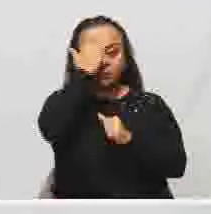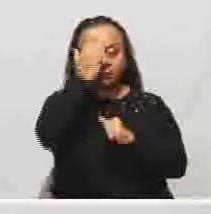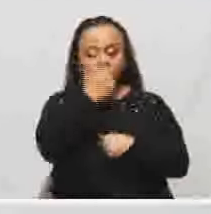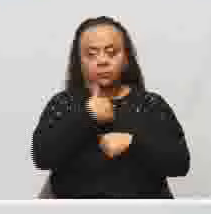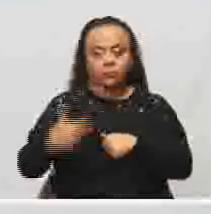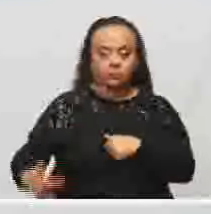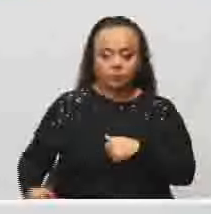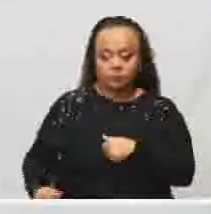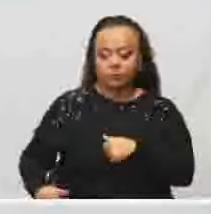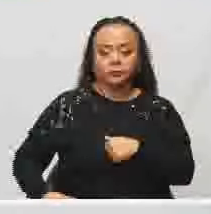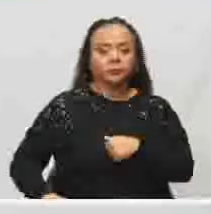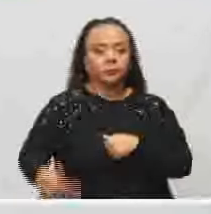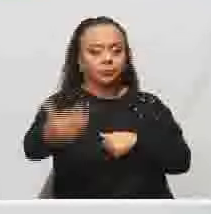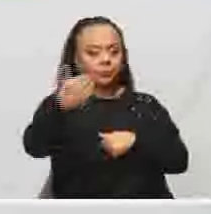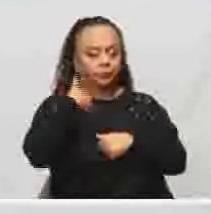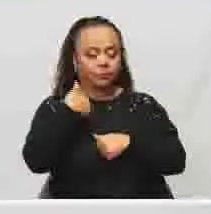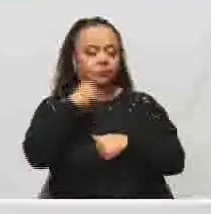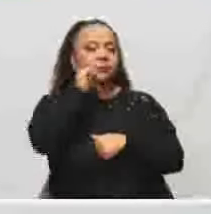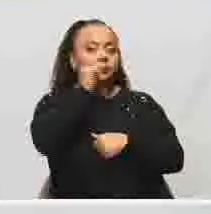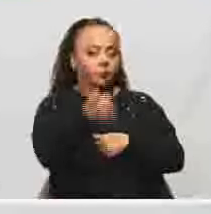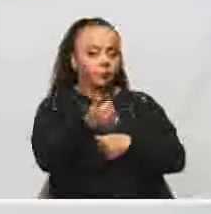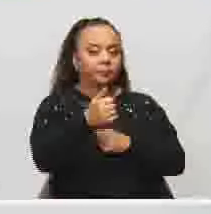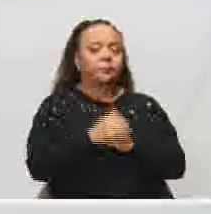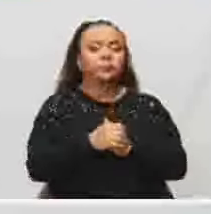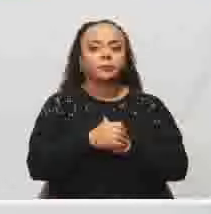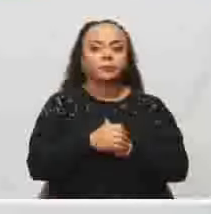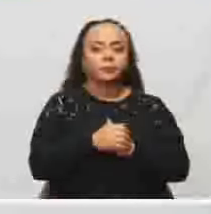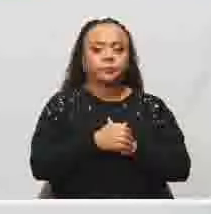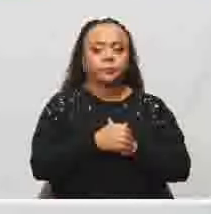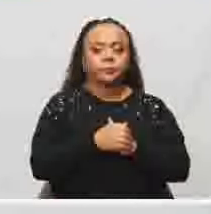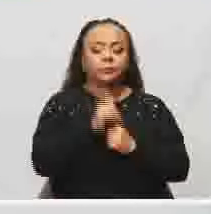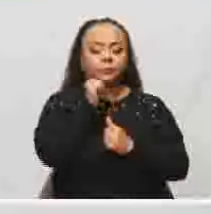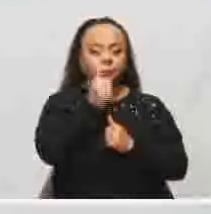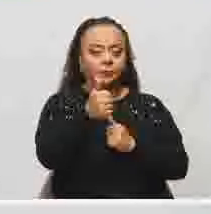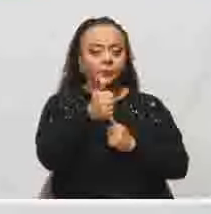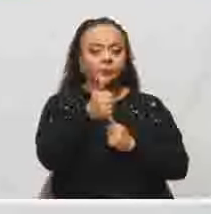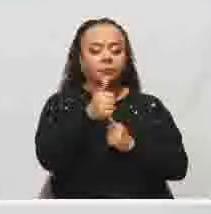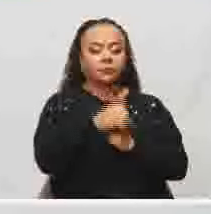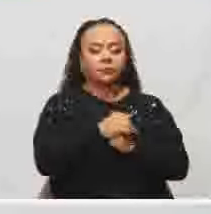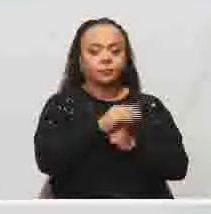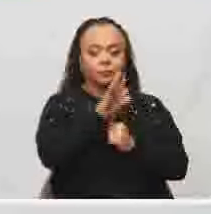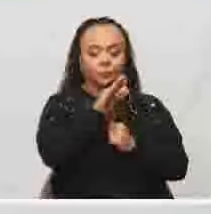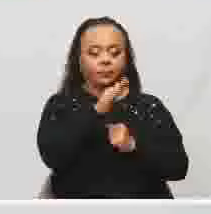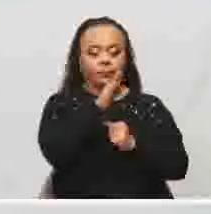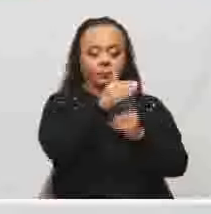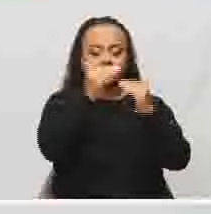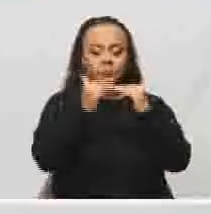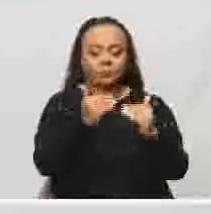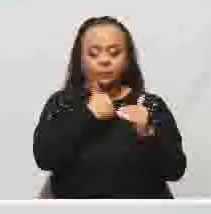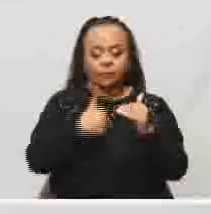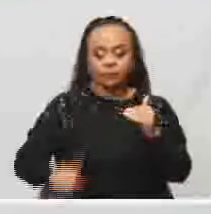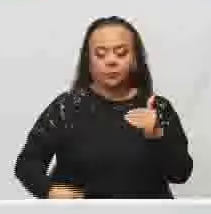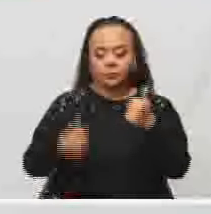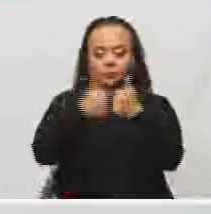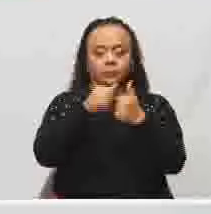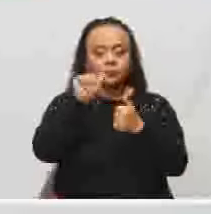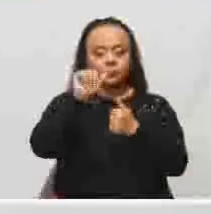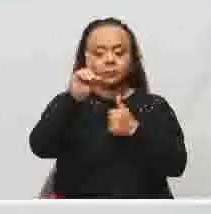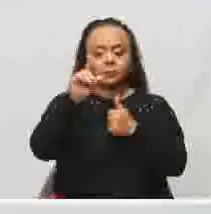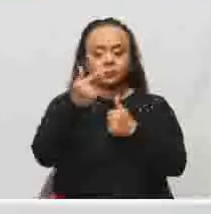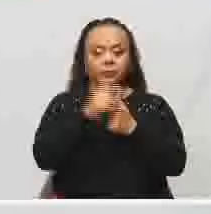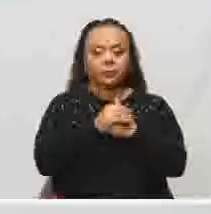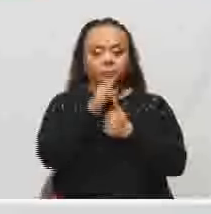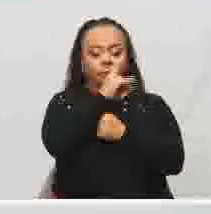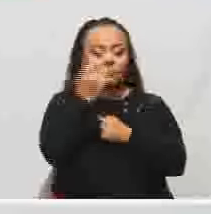herediano tiene lo de mañana herediano recibe a guanacasteca y luego está